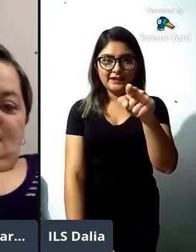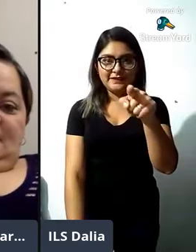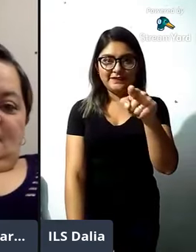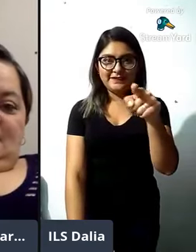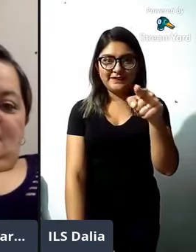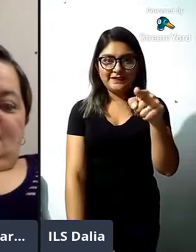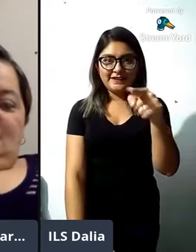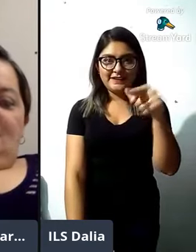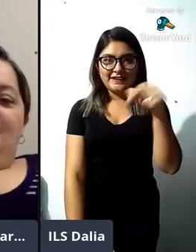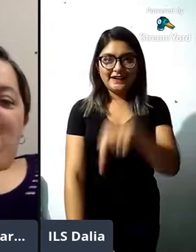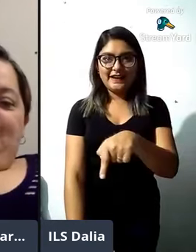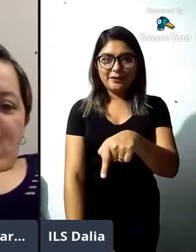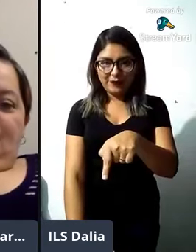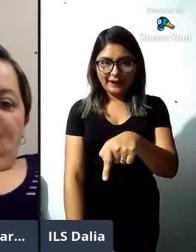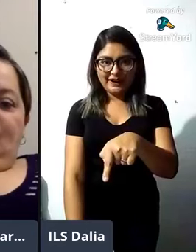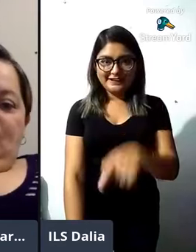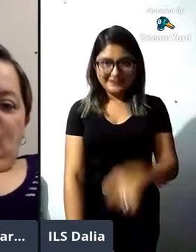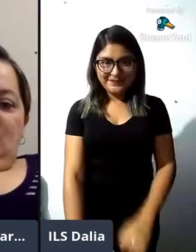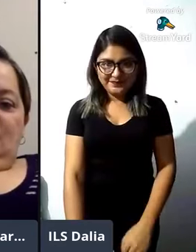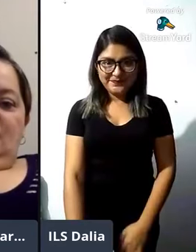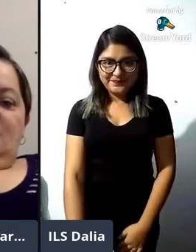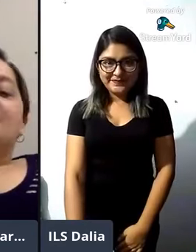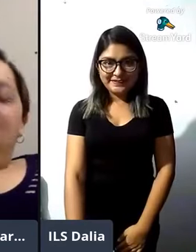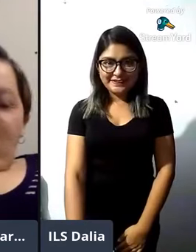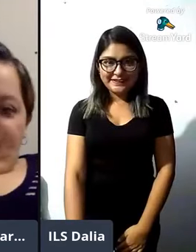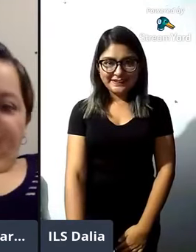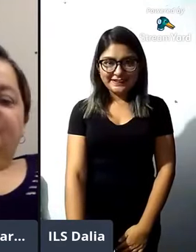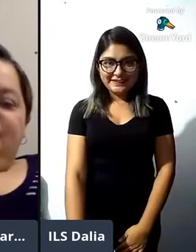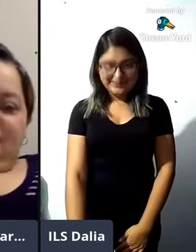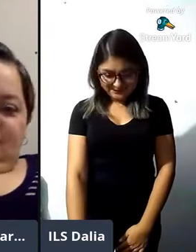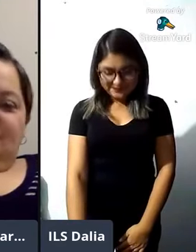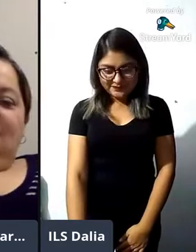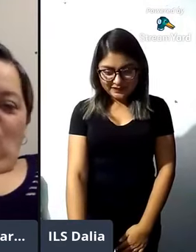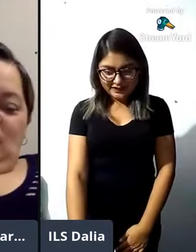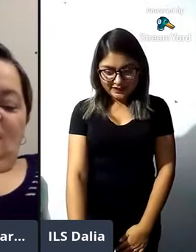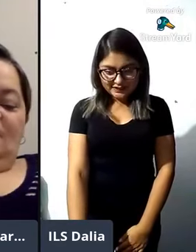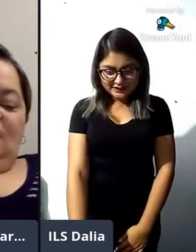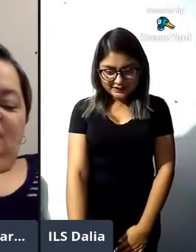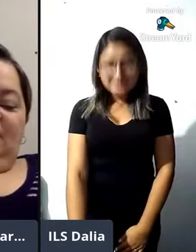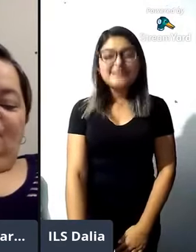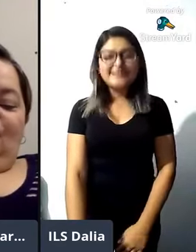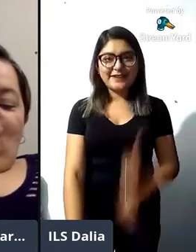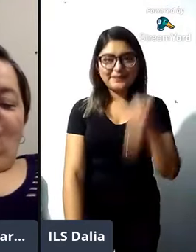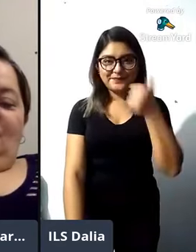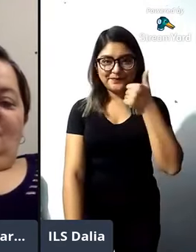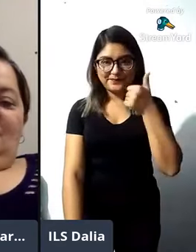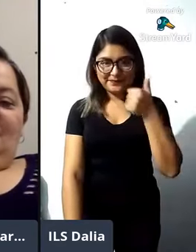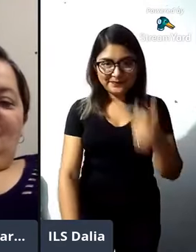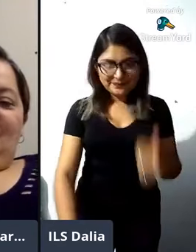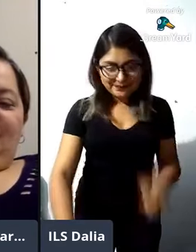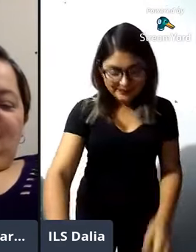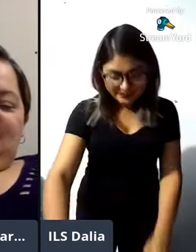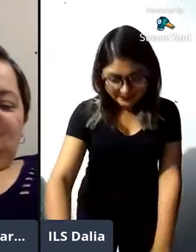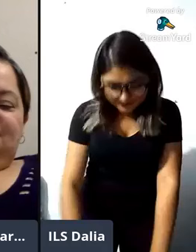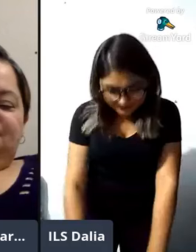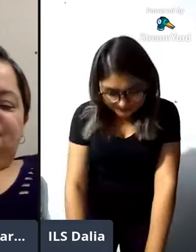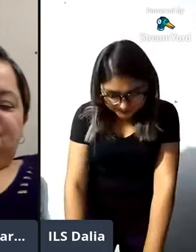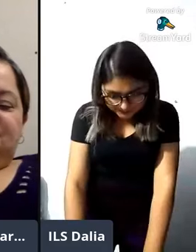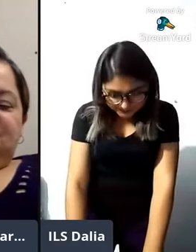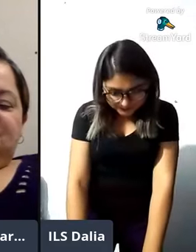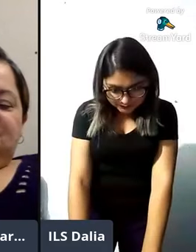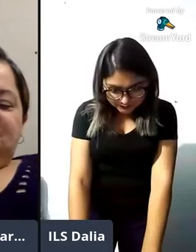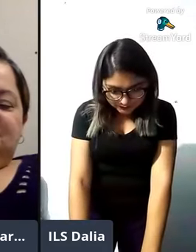esa? ¿Sí? Y la otra acá, ¿sí? Ok. Ok, perfecto. Estamos